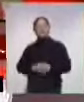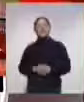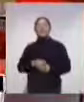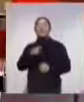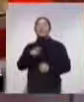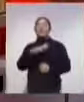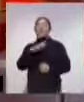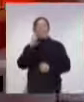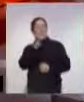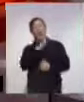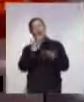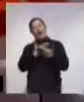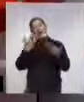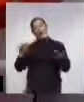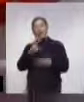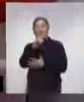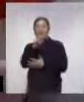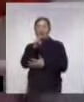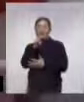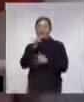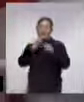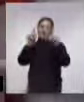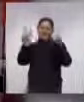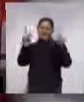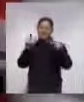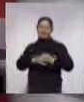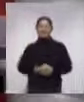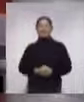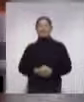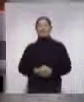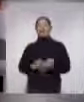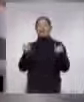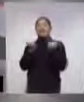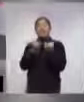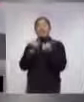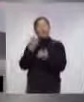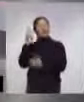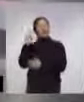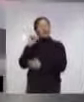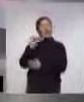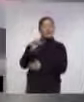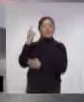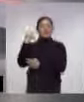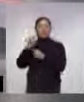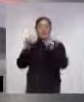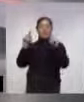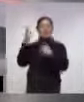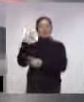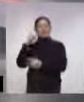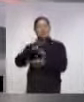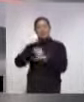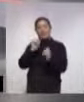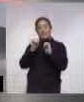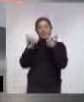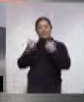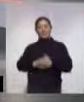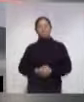la programación de Tlaxcala Televisión, así como de Radio Altiplano, Radio Tlaxcala y Radio